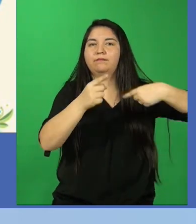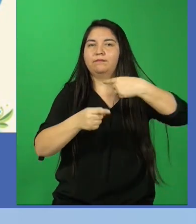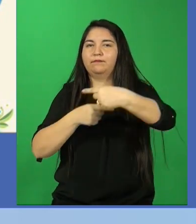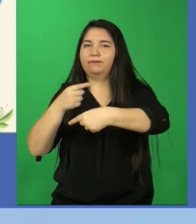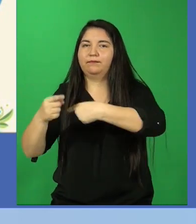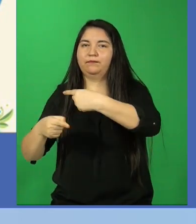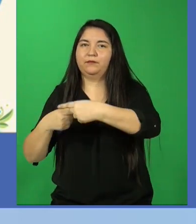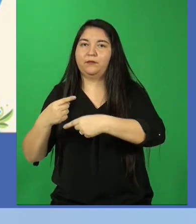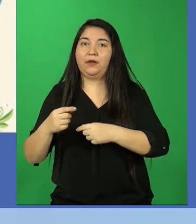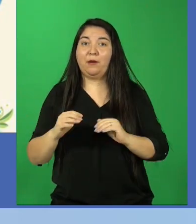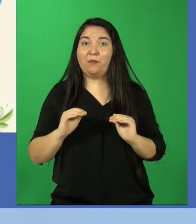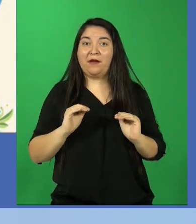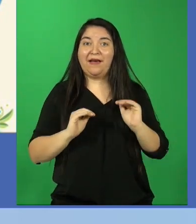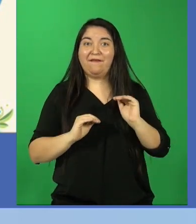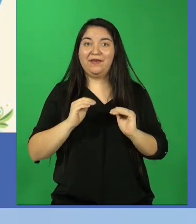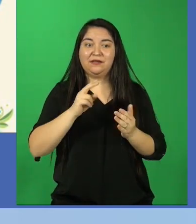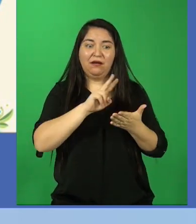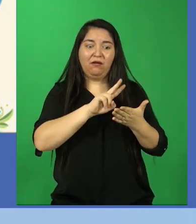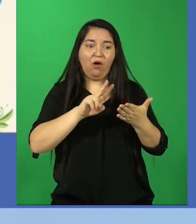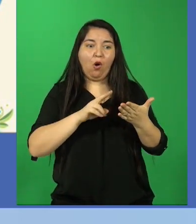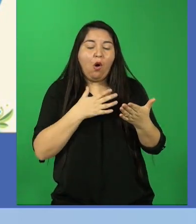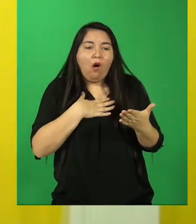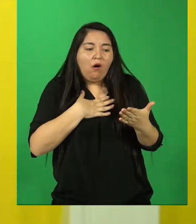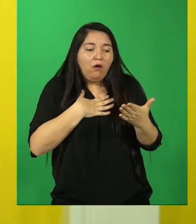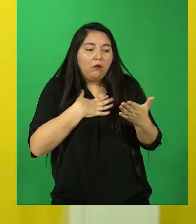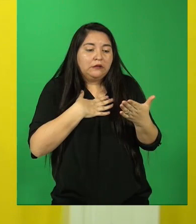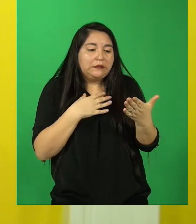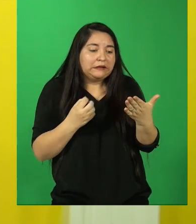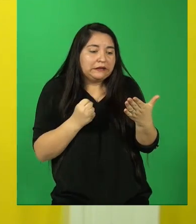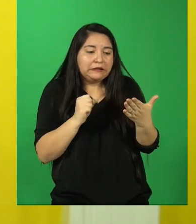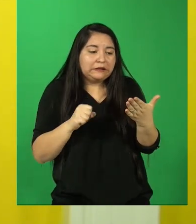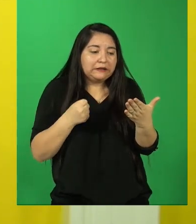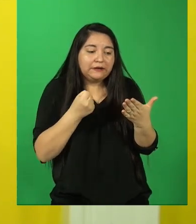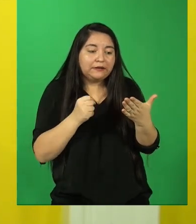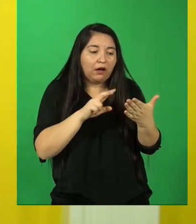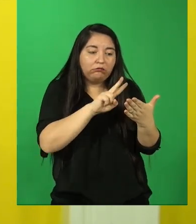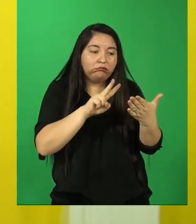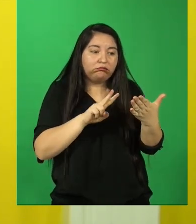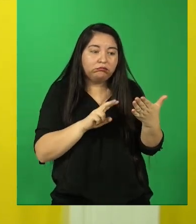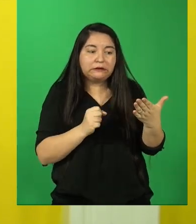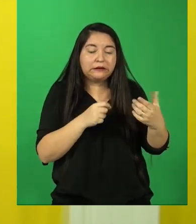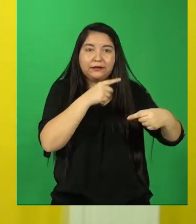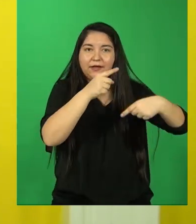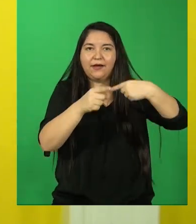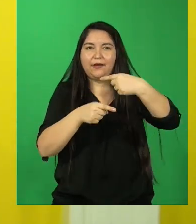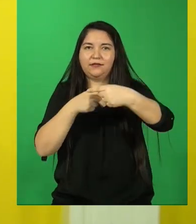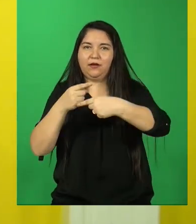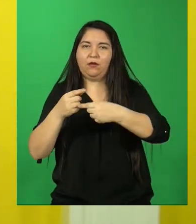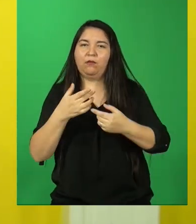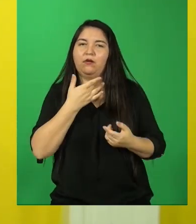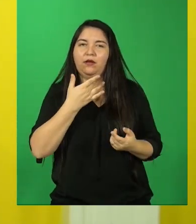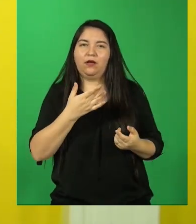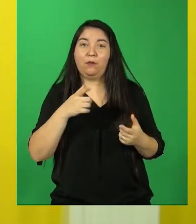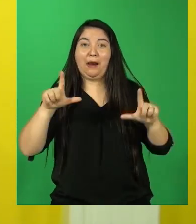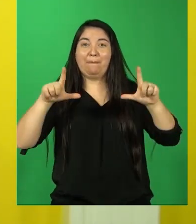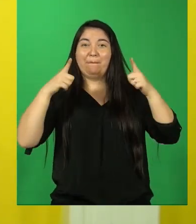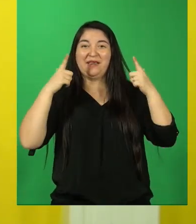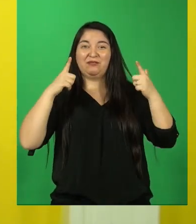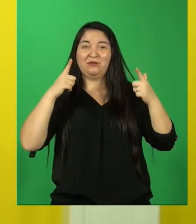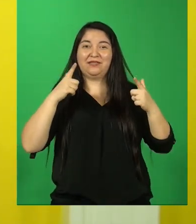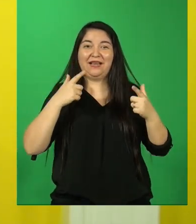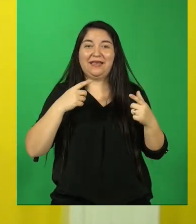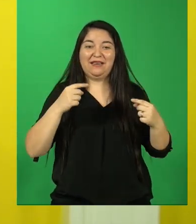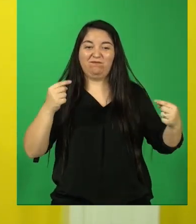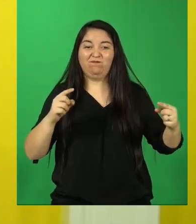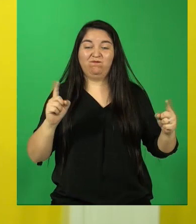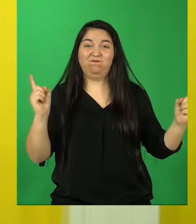a veces los pelos de punta, como decimos, nos pone en tensión. Ese personaje antagonista